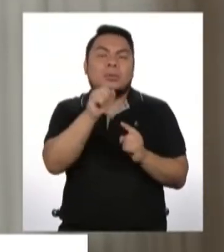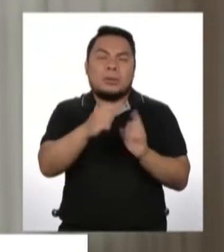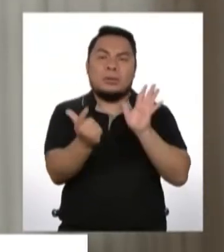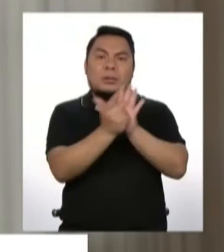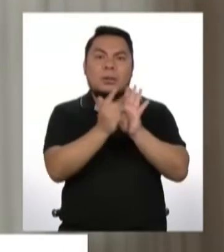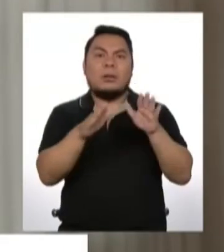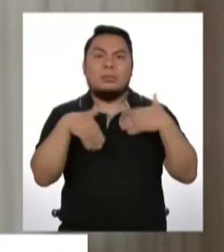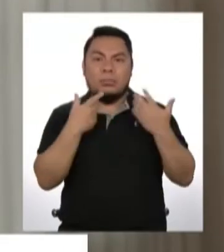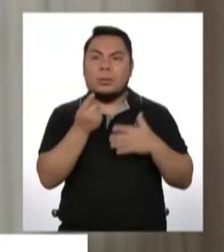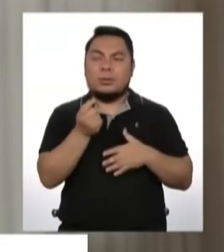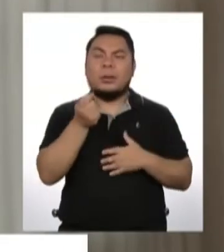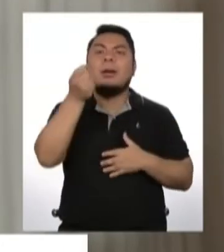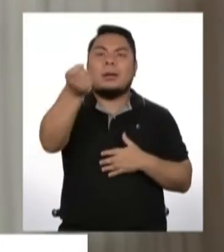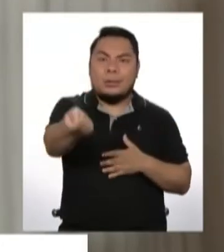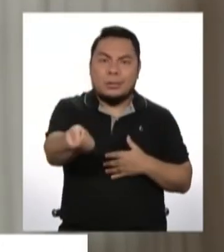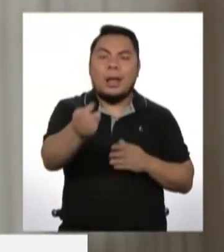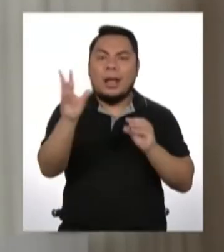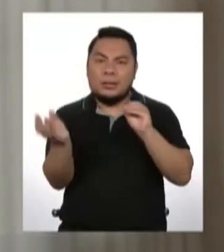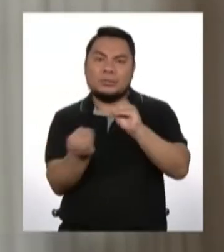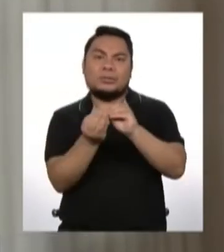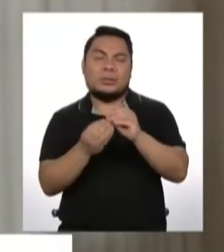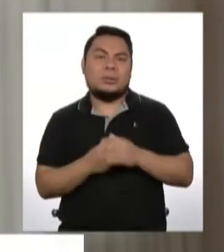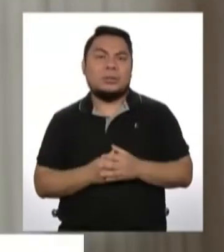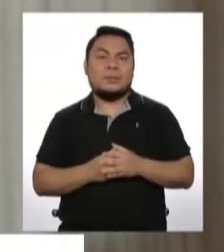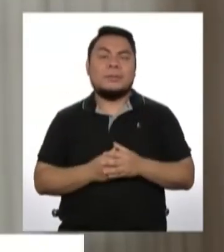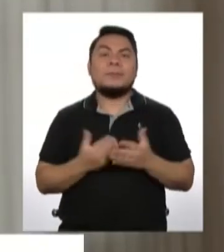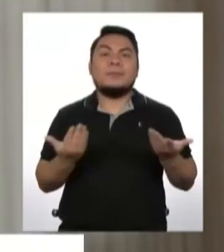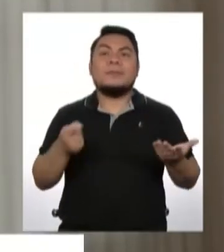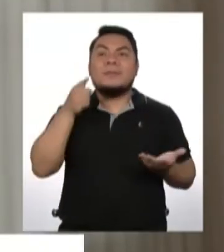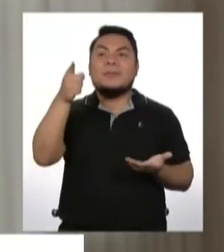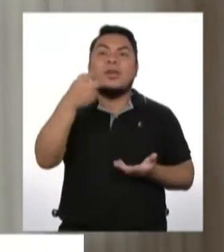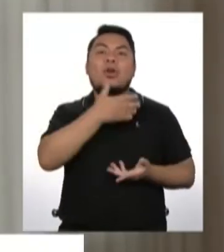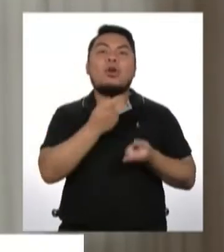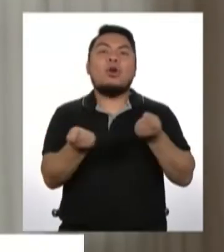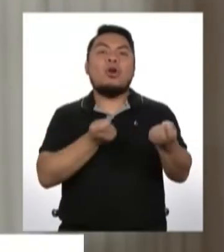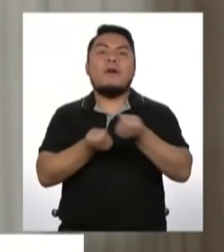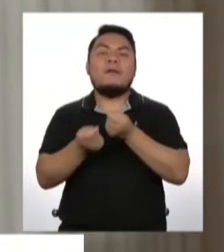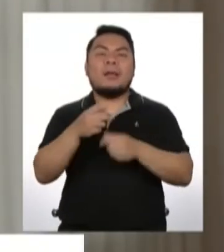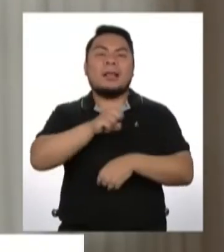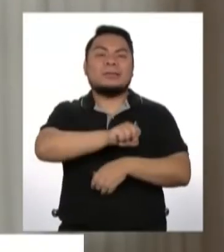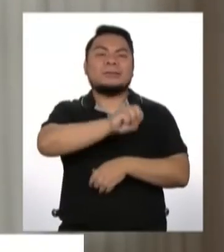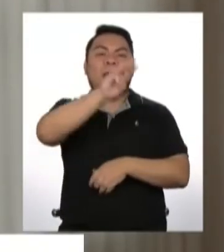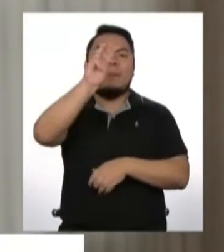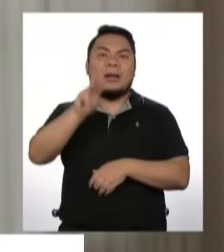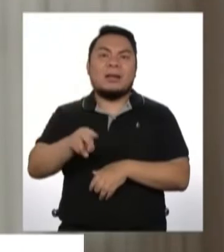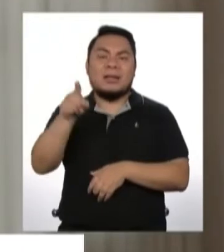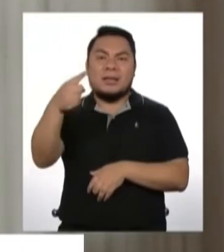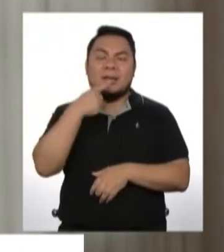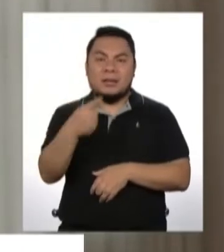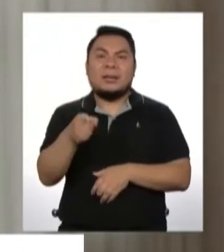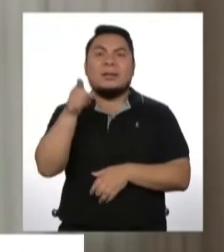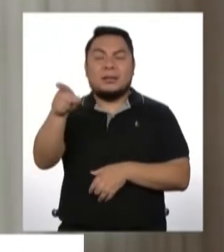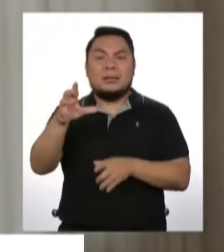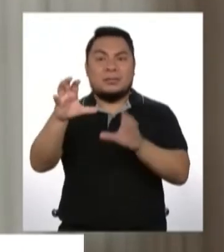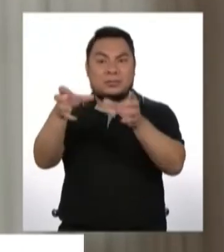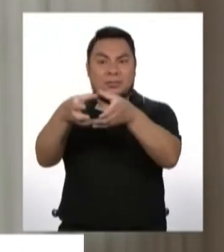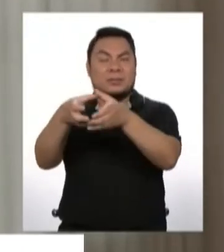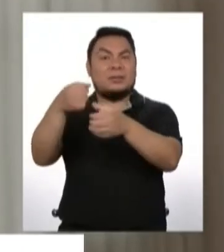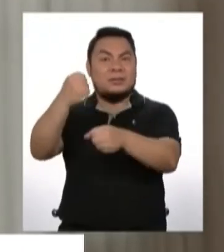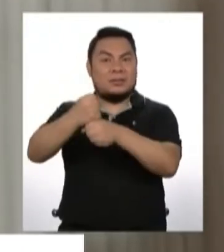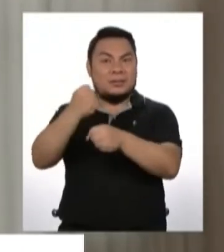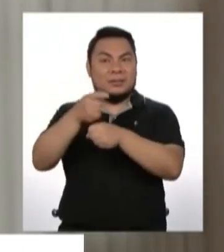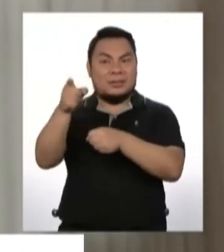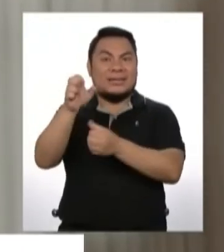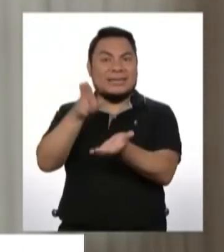legal para poder transferir recursos adicionales. En el caso del Gobierno Regional de San Martín, específicamente las unidades ejecutoras